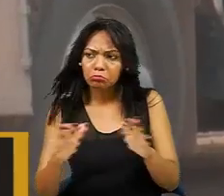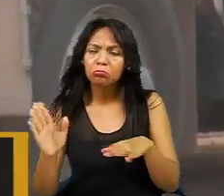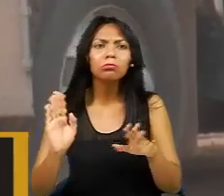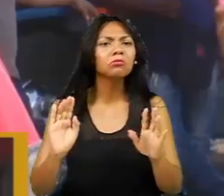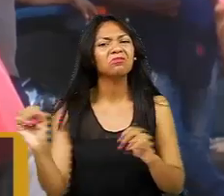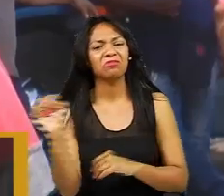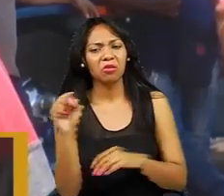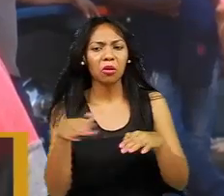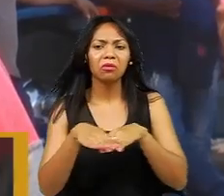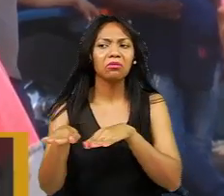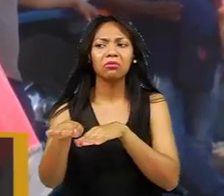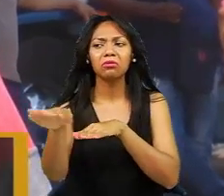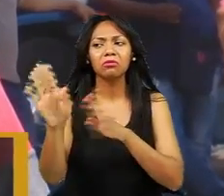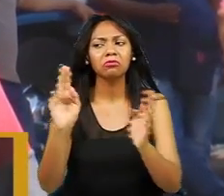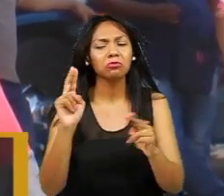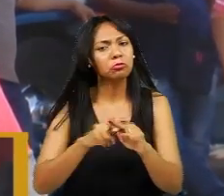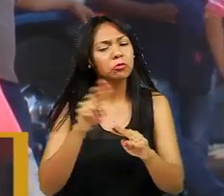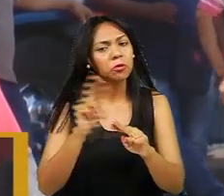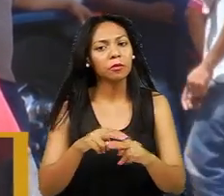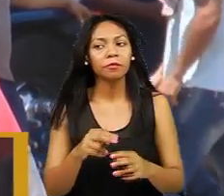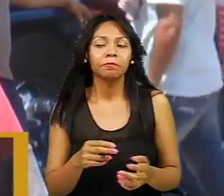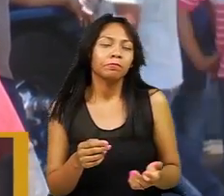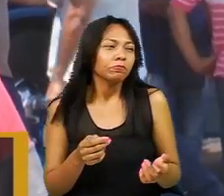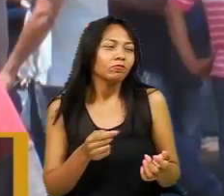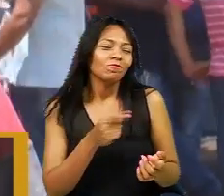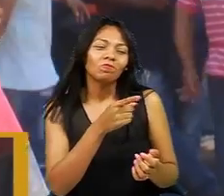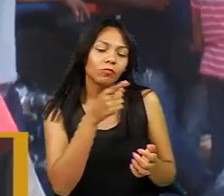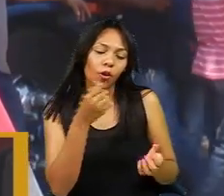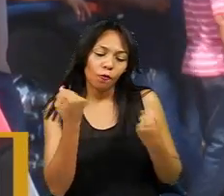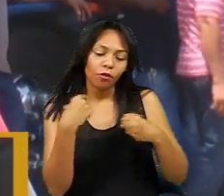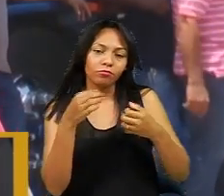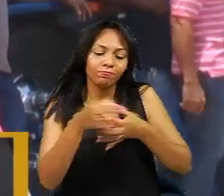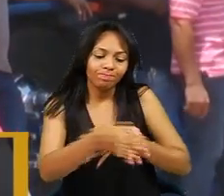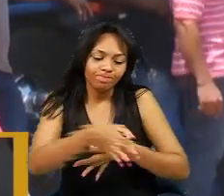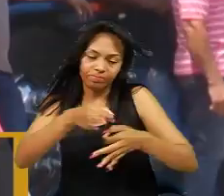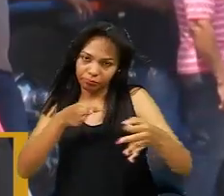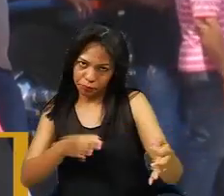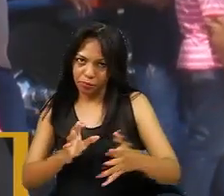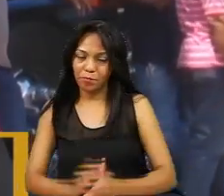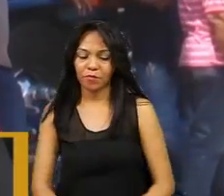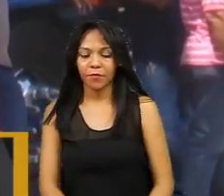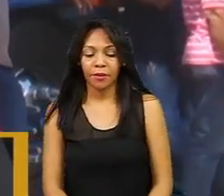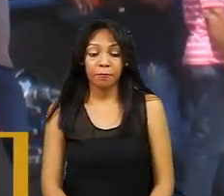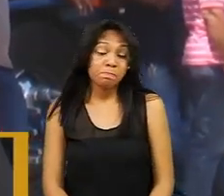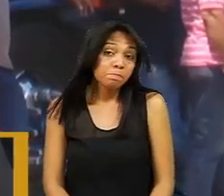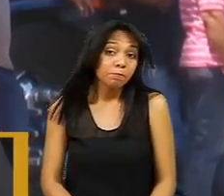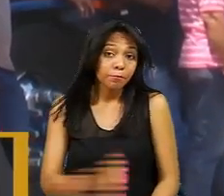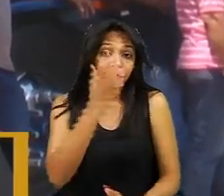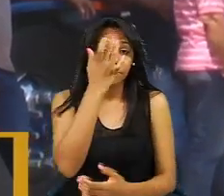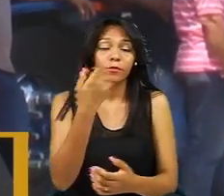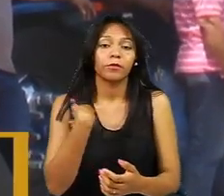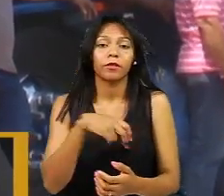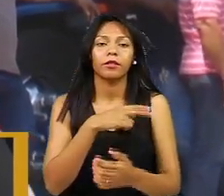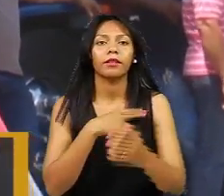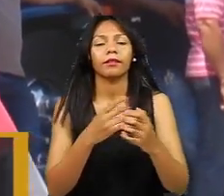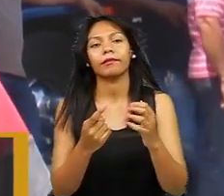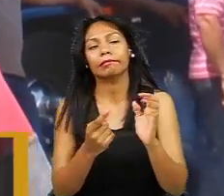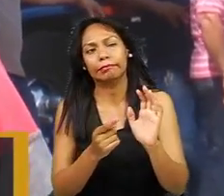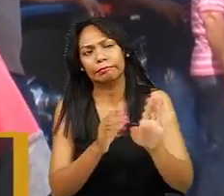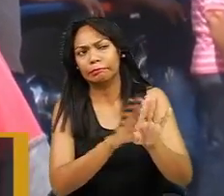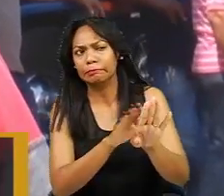este paro. Pedimos también que nos entiendan que estamos peleando de pronto un pliego de peticiones que favorecen a nosotros en el gremio de